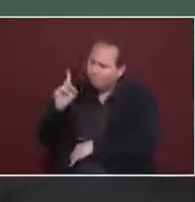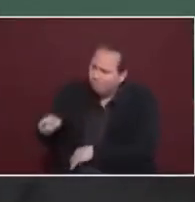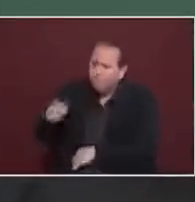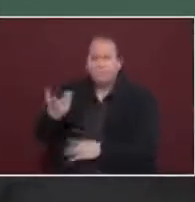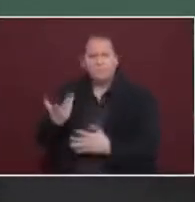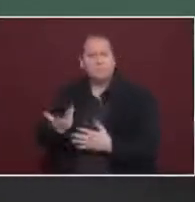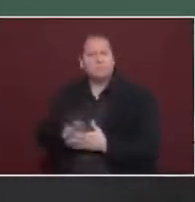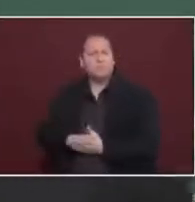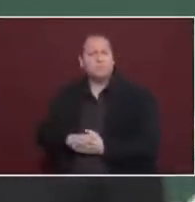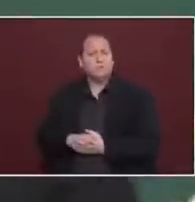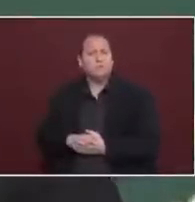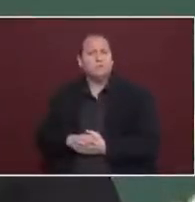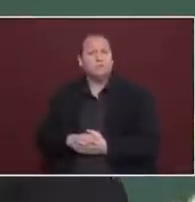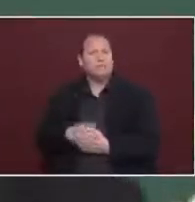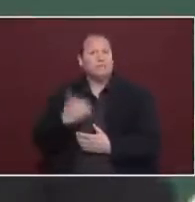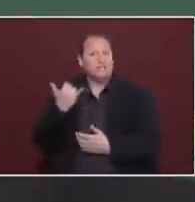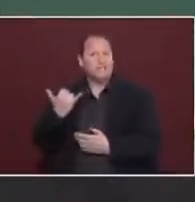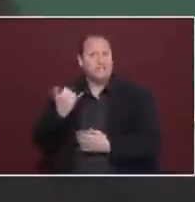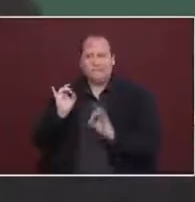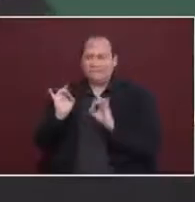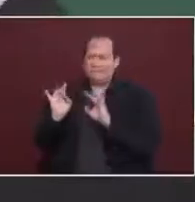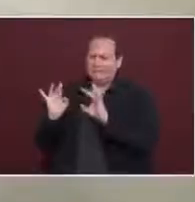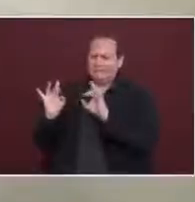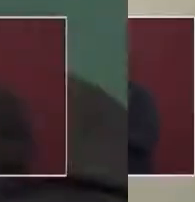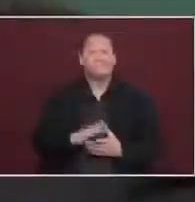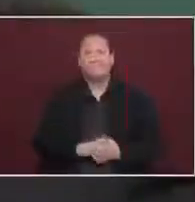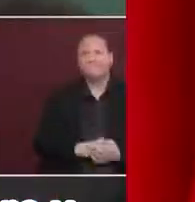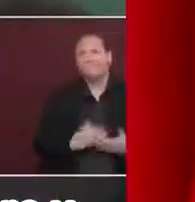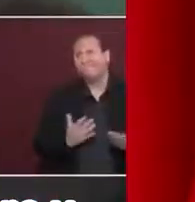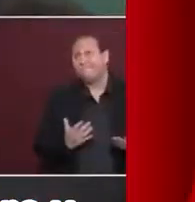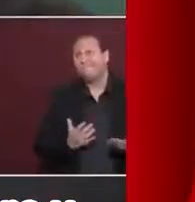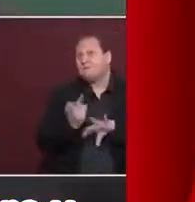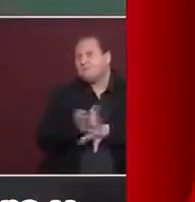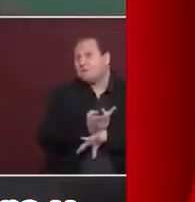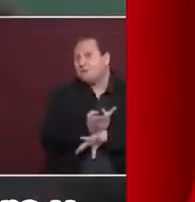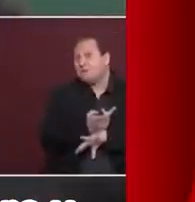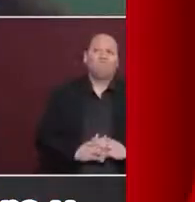que no está dispuesto a olvidar la historia. Hubo